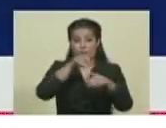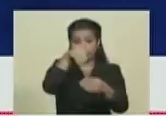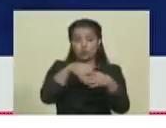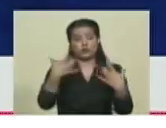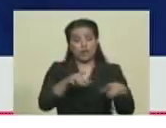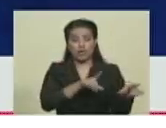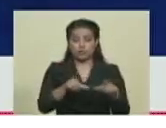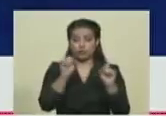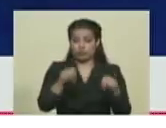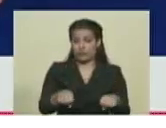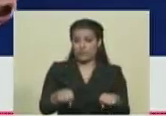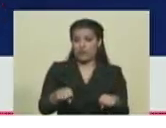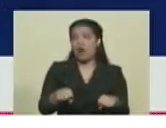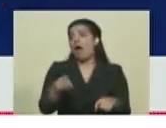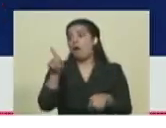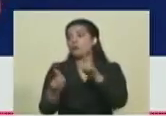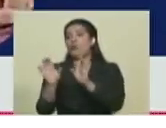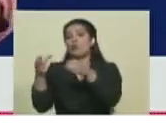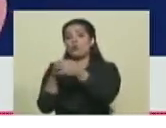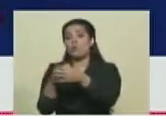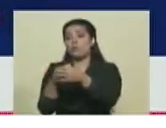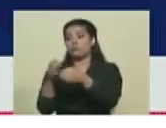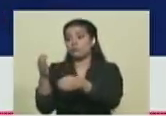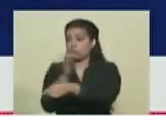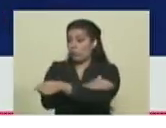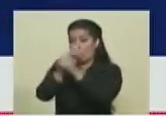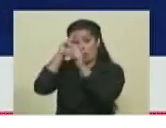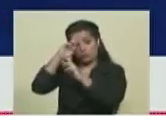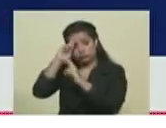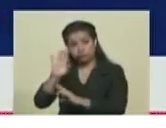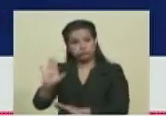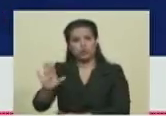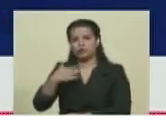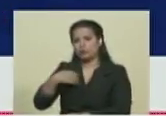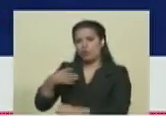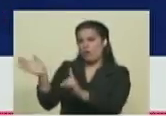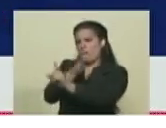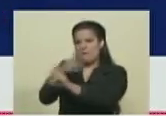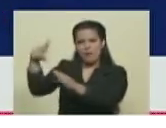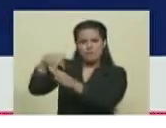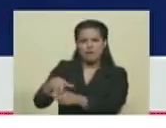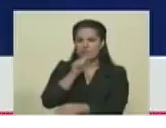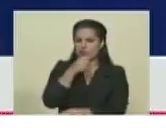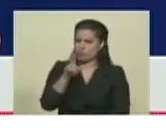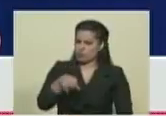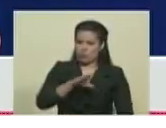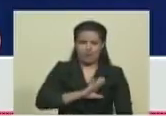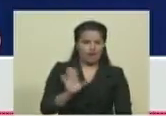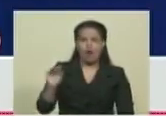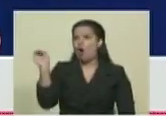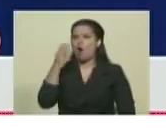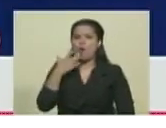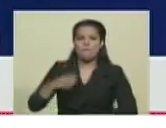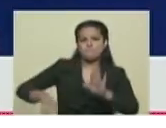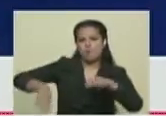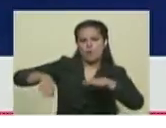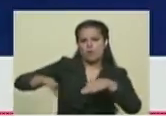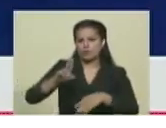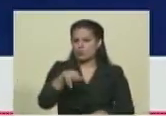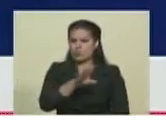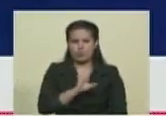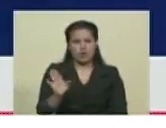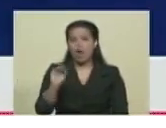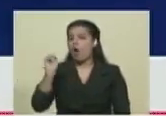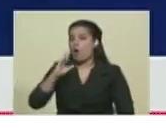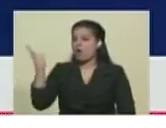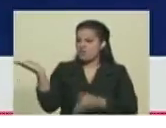los candidatos nuestros y todas las respetamos y todas las cuidamos. No le caemos a palazos a los viejitos, ni les caemos a patadas, ni herimos